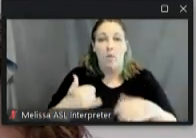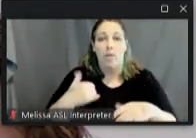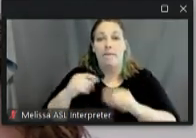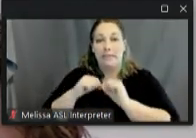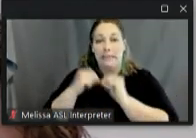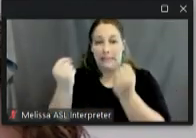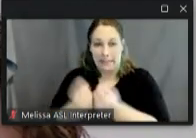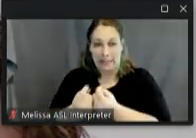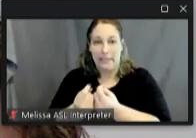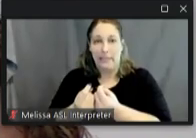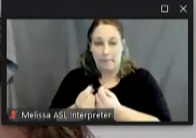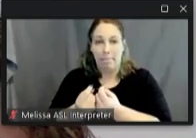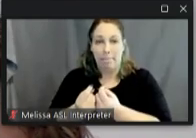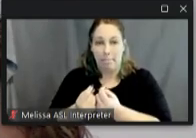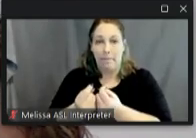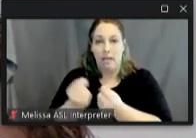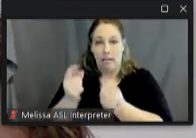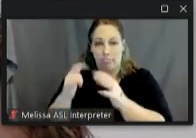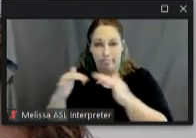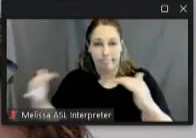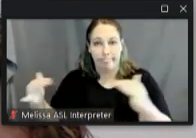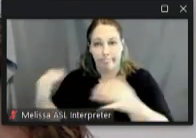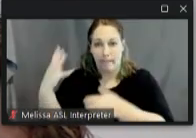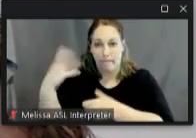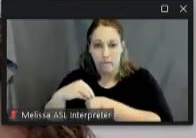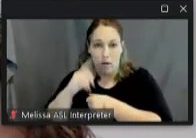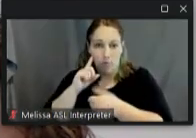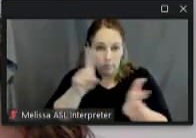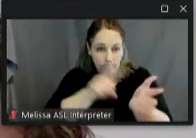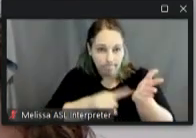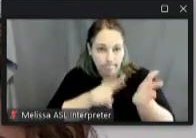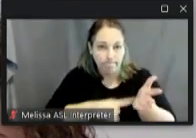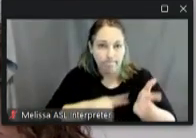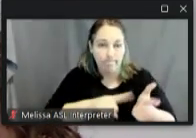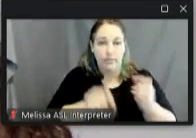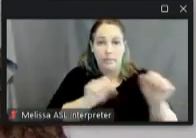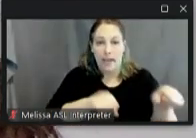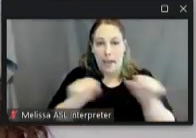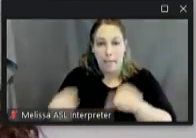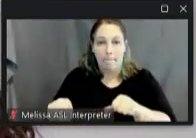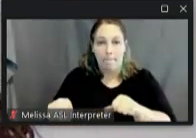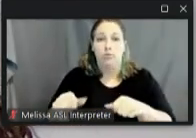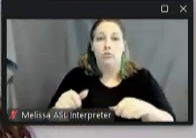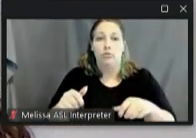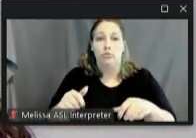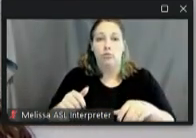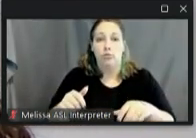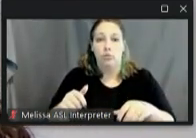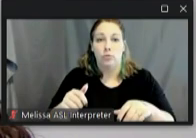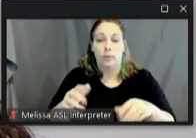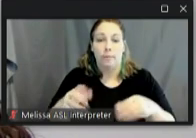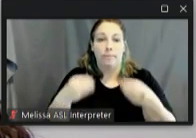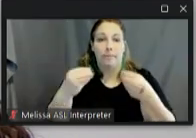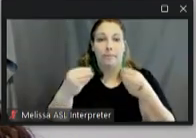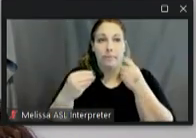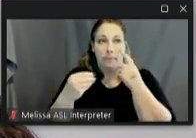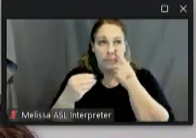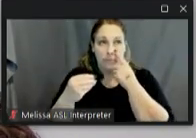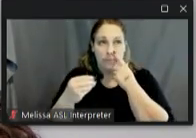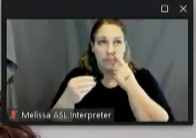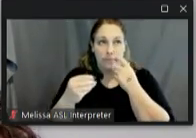la Protección de la Mujer y Niñez, según corresponda. A efecto de